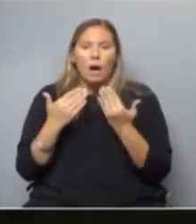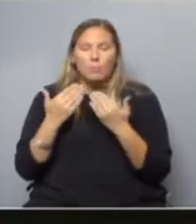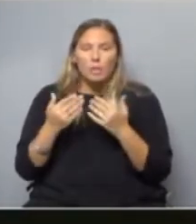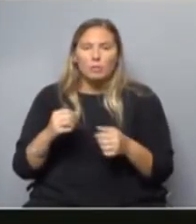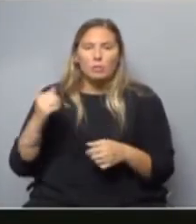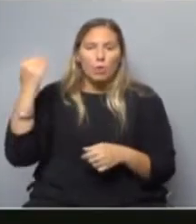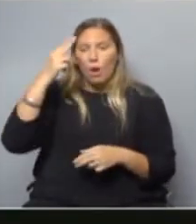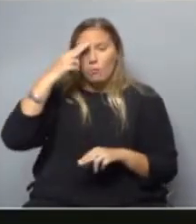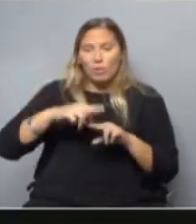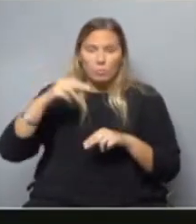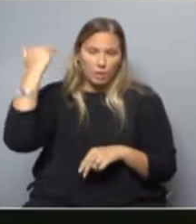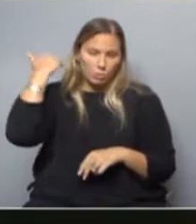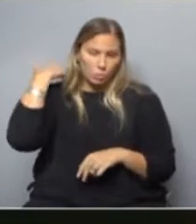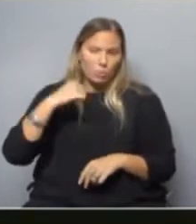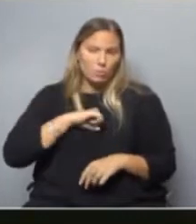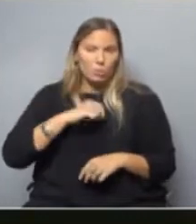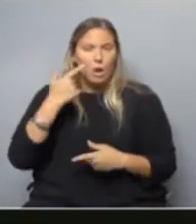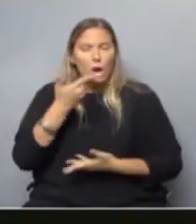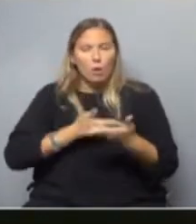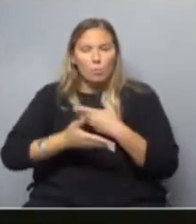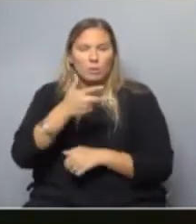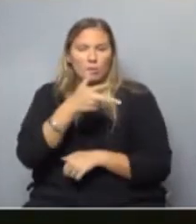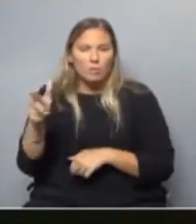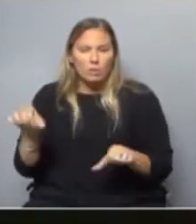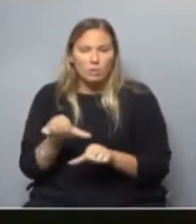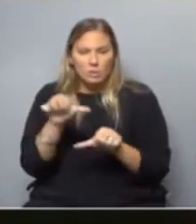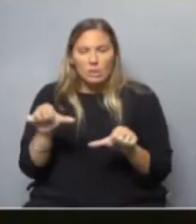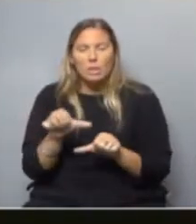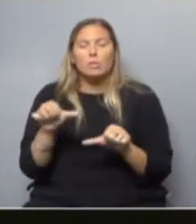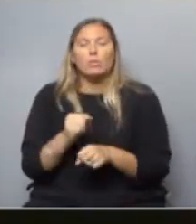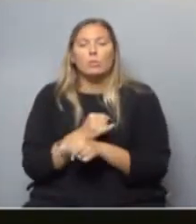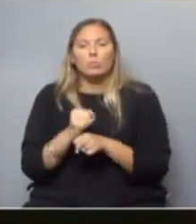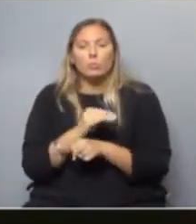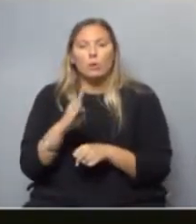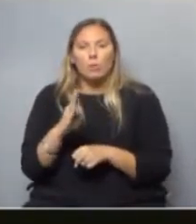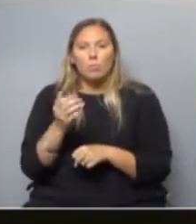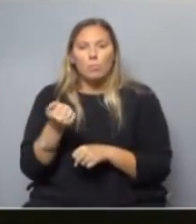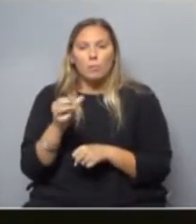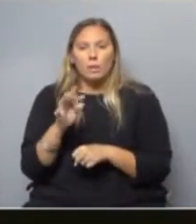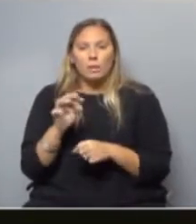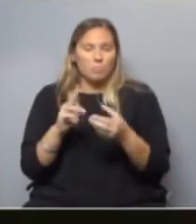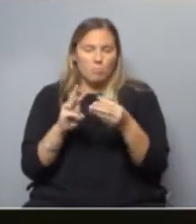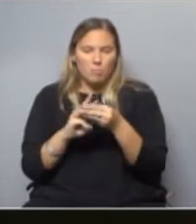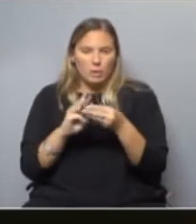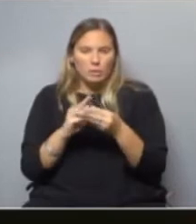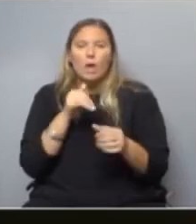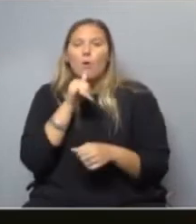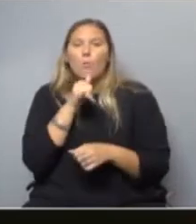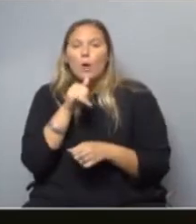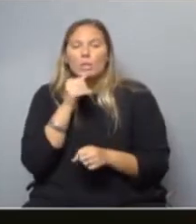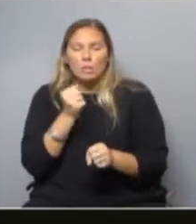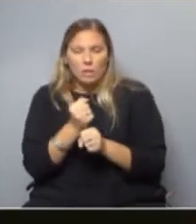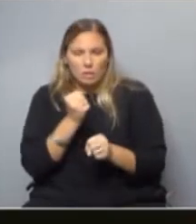a compartir un video que se produjo en el Institut Pasteur de Montevideo y describe el trabajo de los investigadores